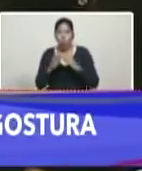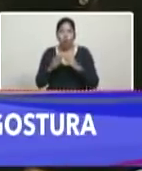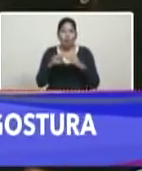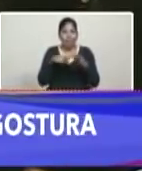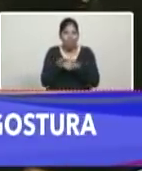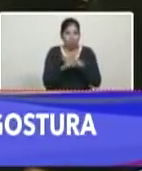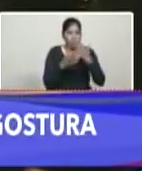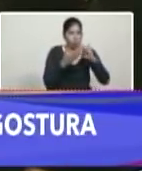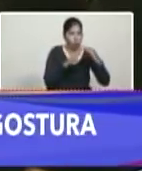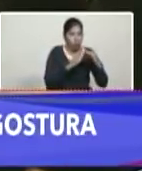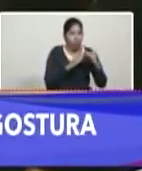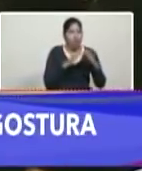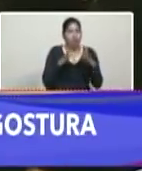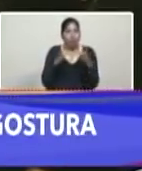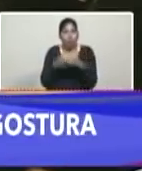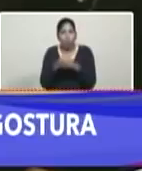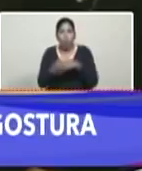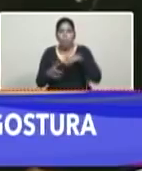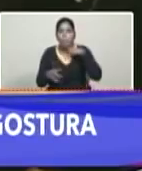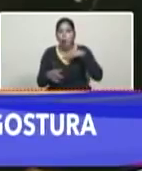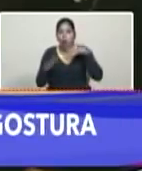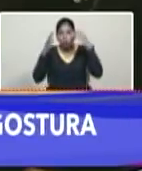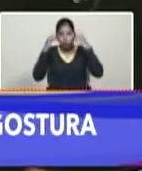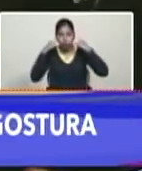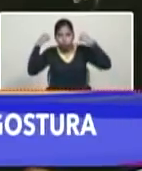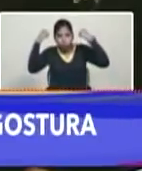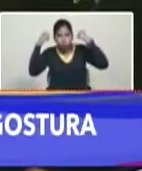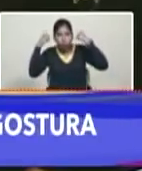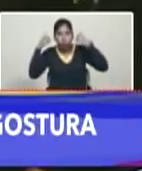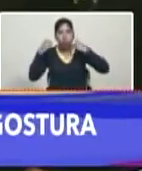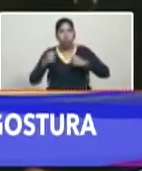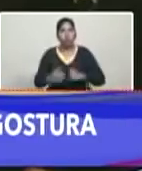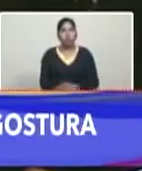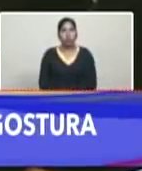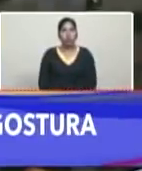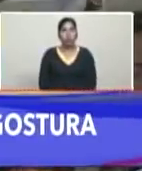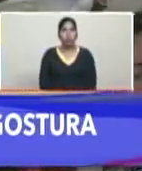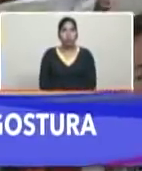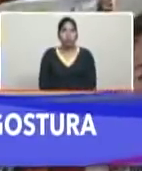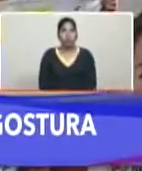comunas, de las milicias nacional bolivariana,